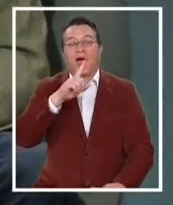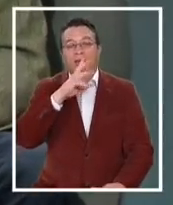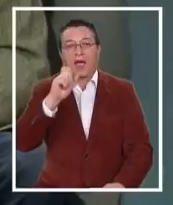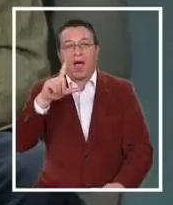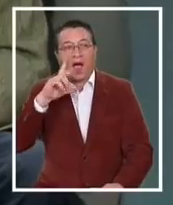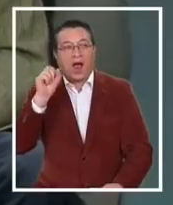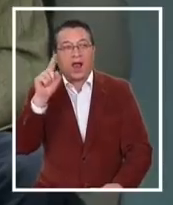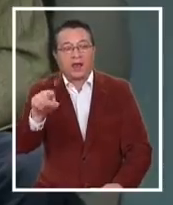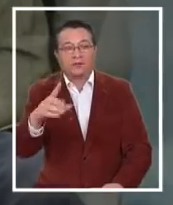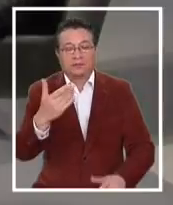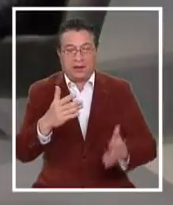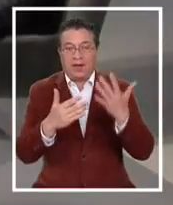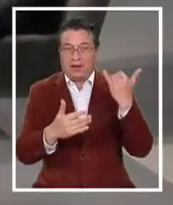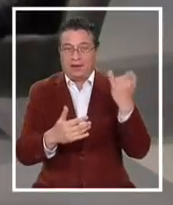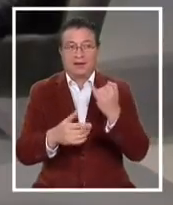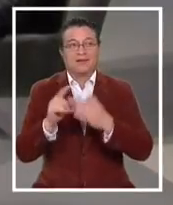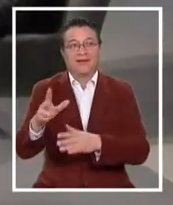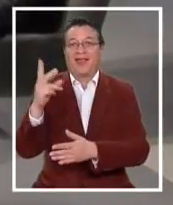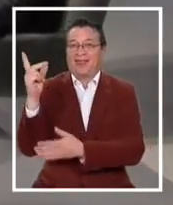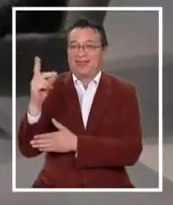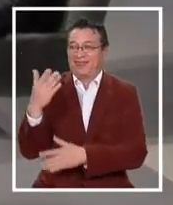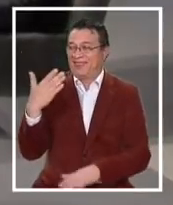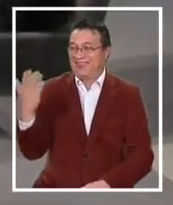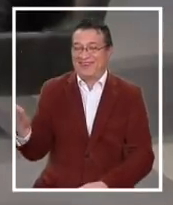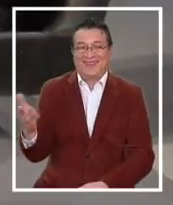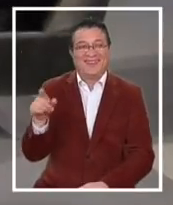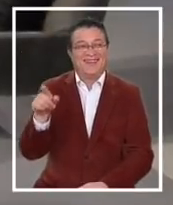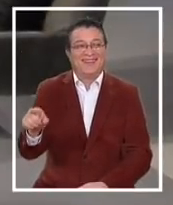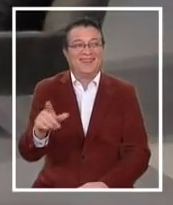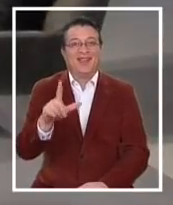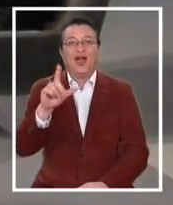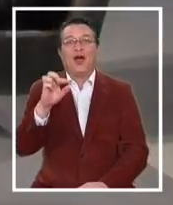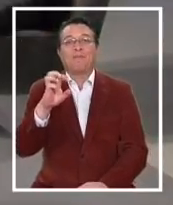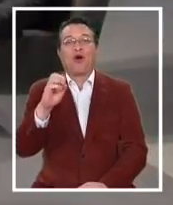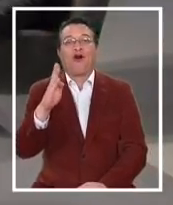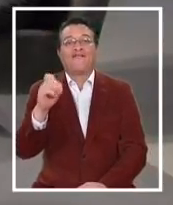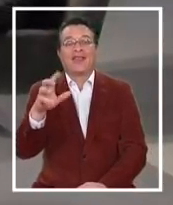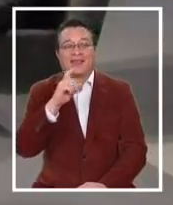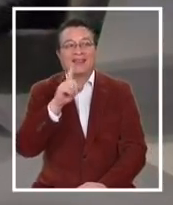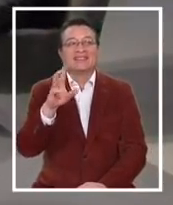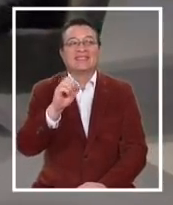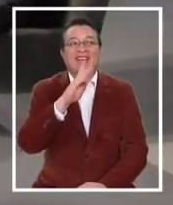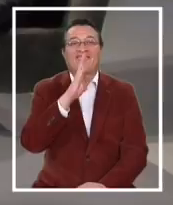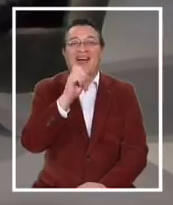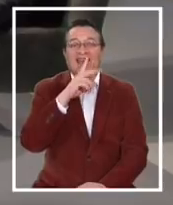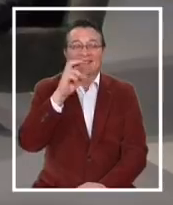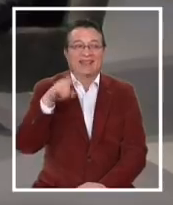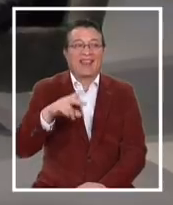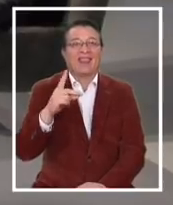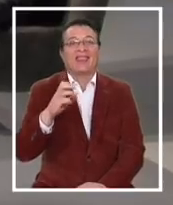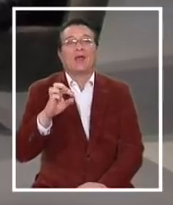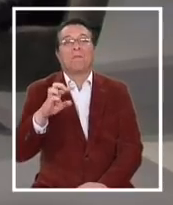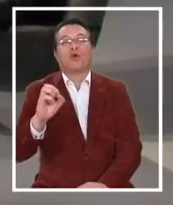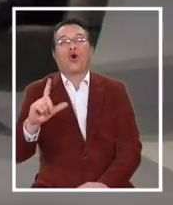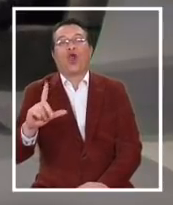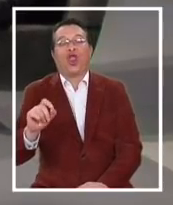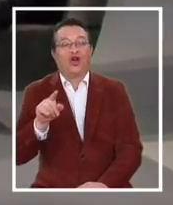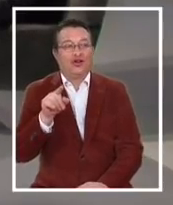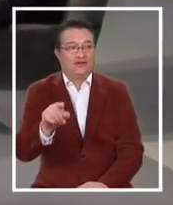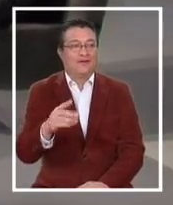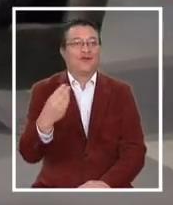González, que están por el lado izquierdo, por el lado derecho. Luz Poblete, Sebastián de Polo, ¿cómo están? Hola, buenas noches. Muy buenas noches. Muy buenas